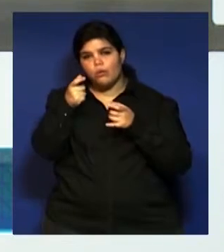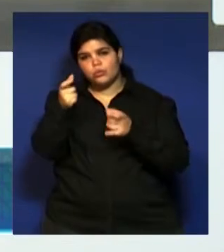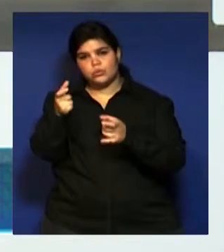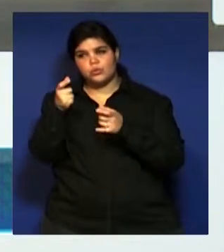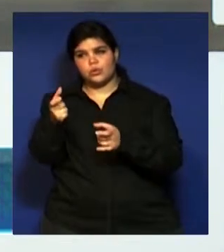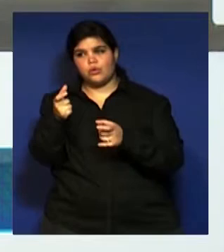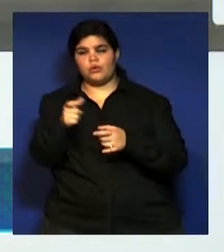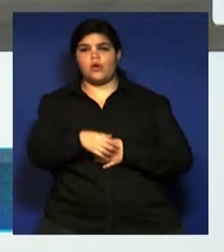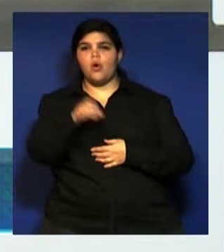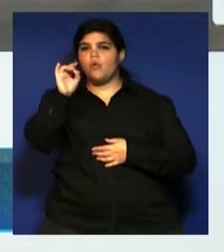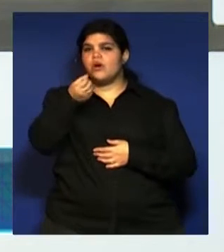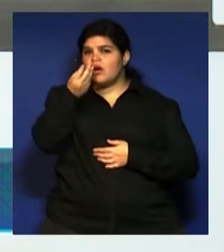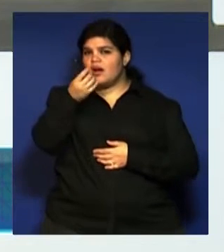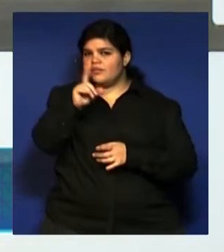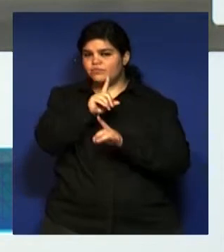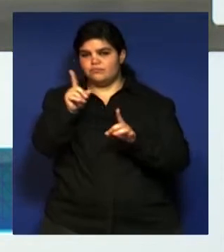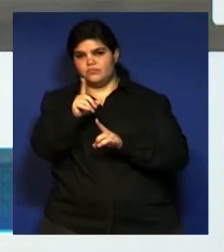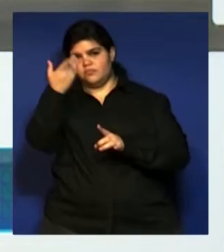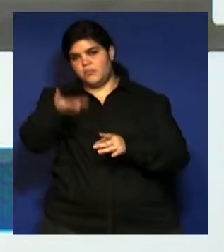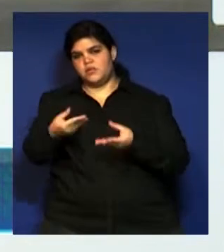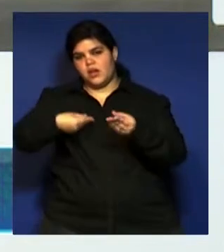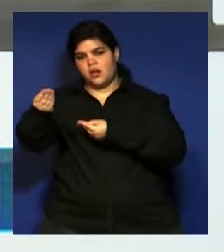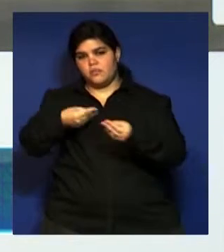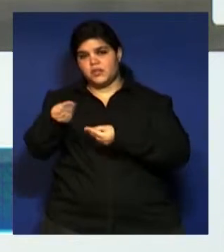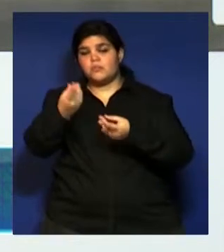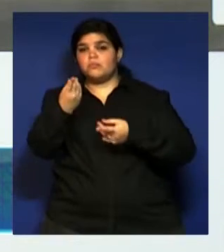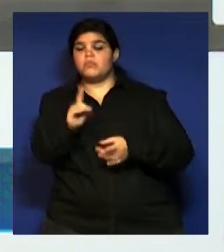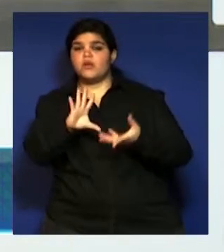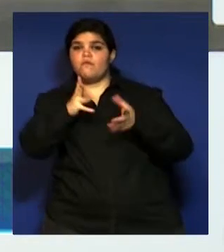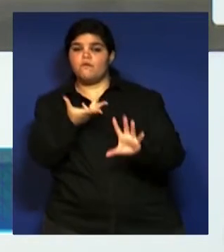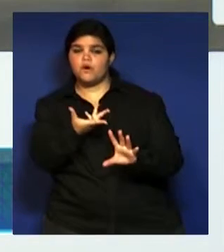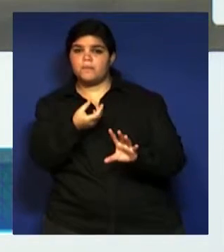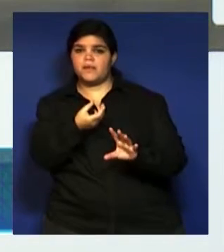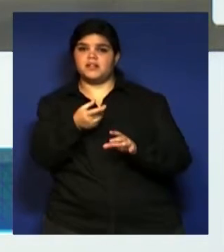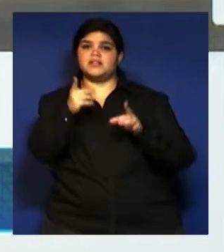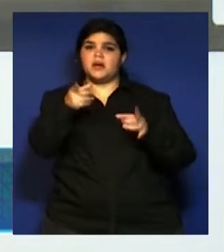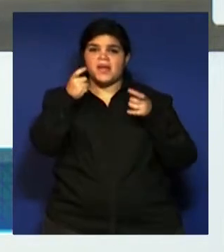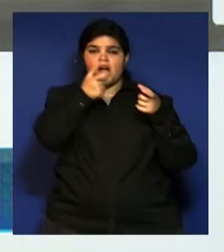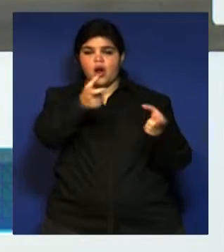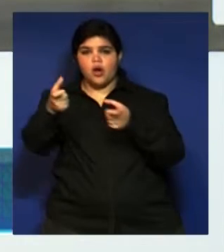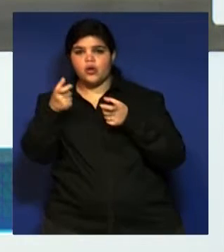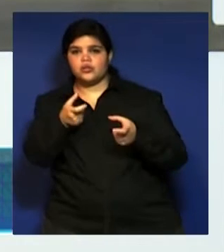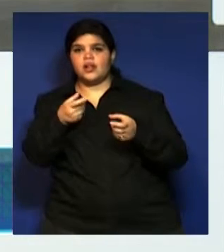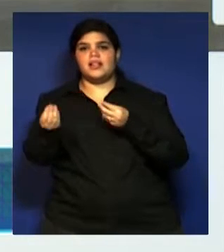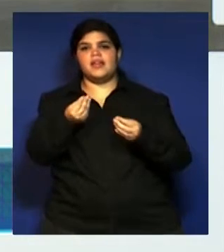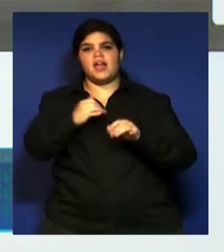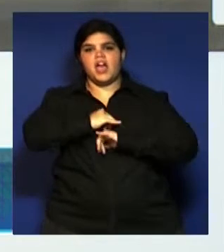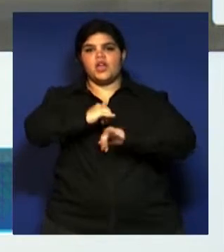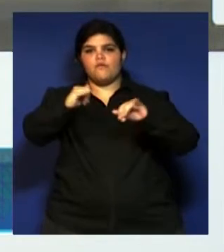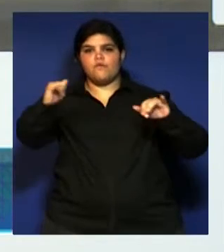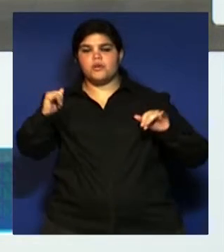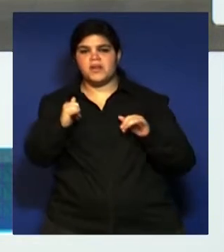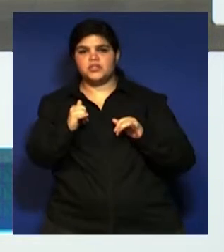no de declaraciones juradas de los empresarios, pero sí de distintos mecanismos que regulan el acceso a la información, por ejemplo, en